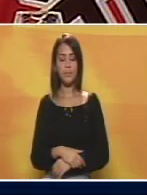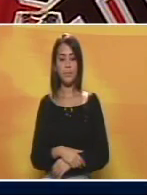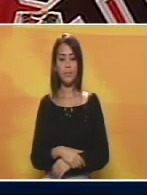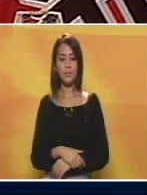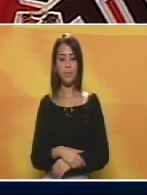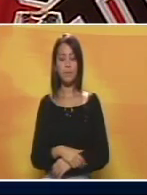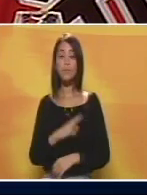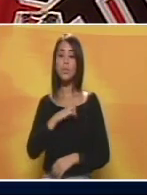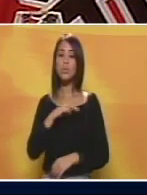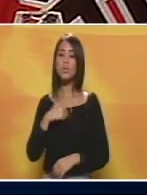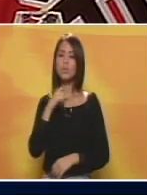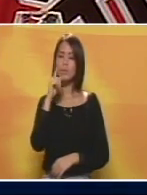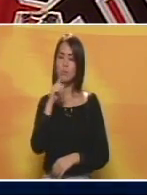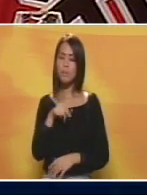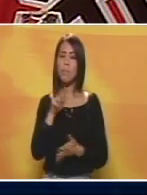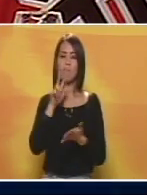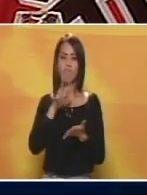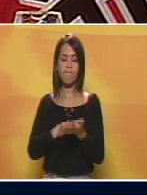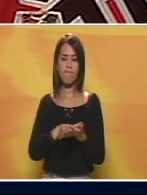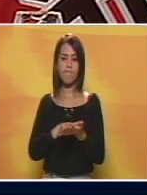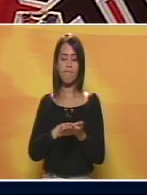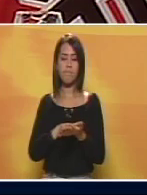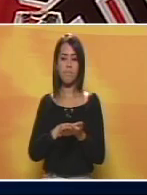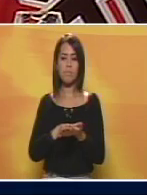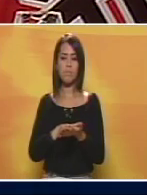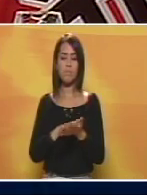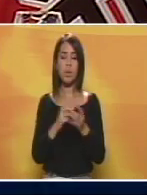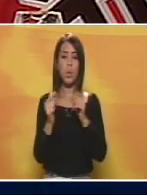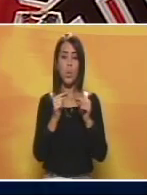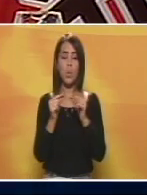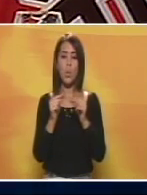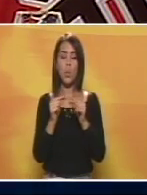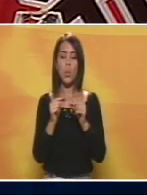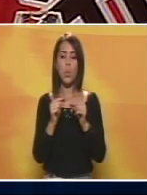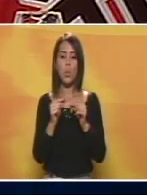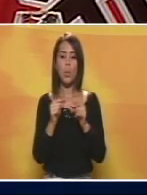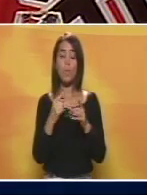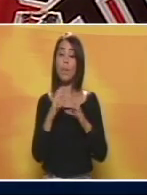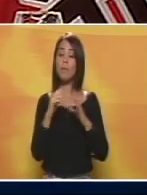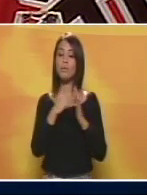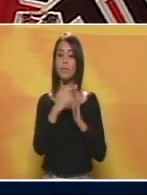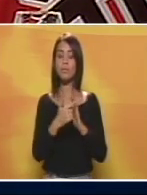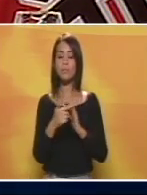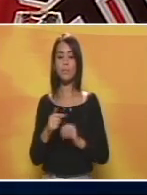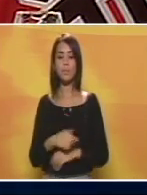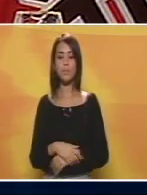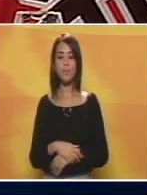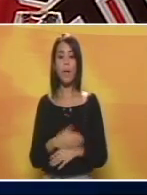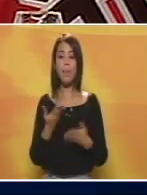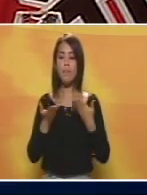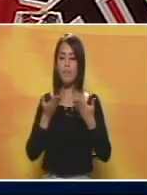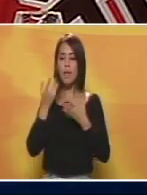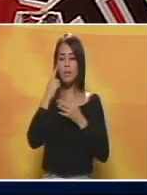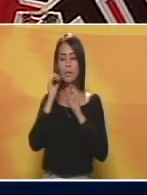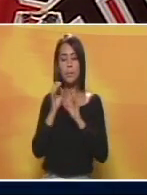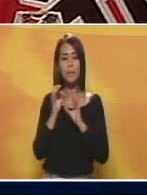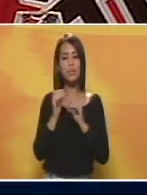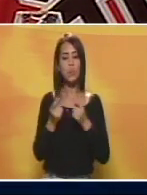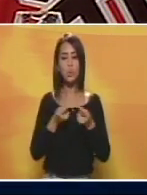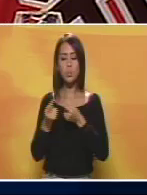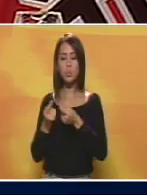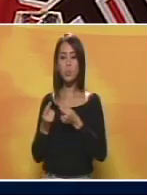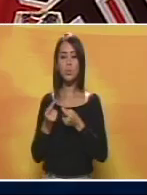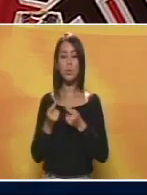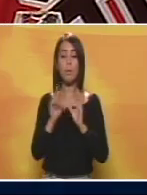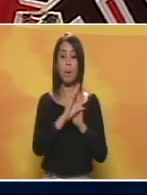Nosotros también aprobamos que la difusión en los centros de votación mediante un afiche del protocolo para la constitución